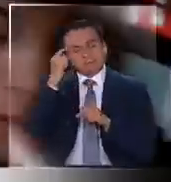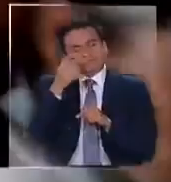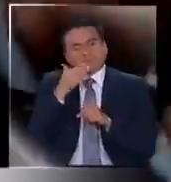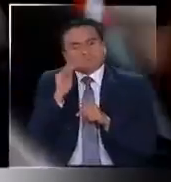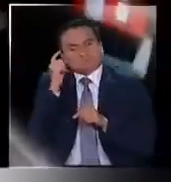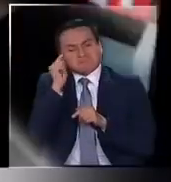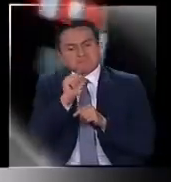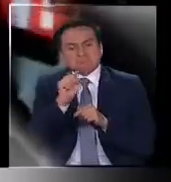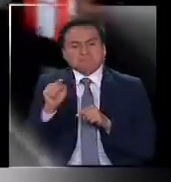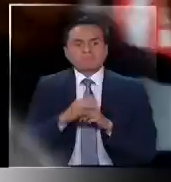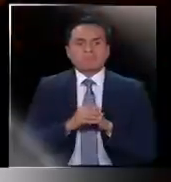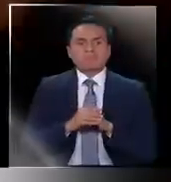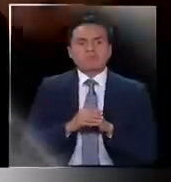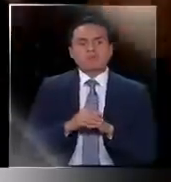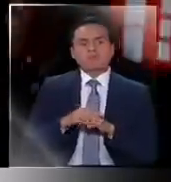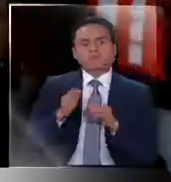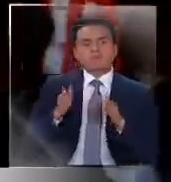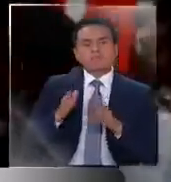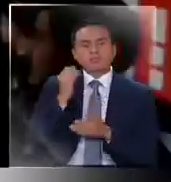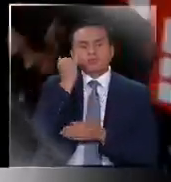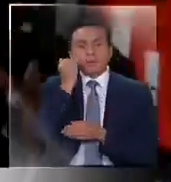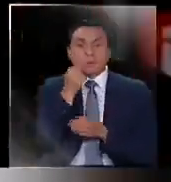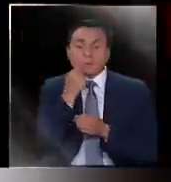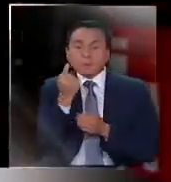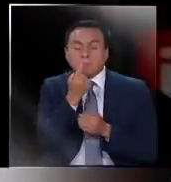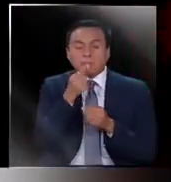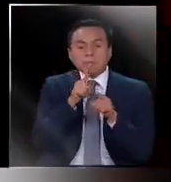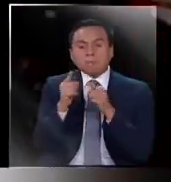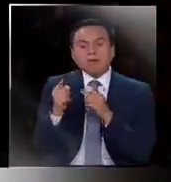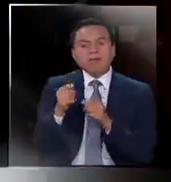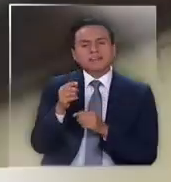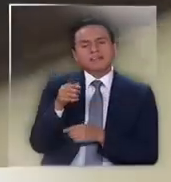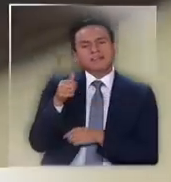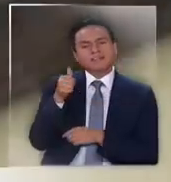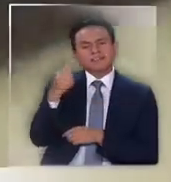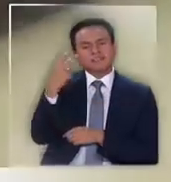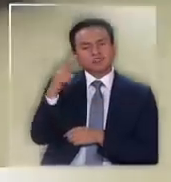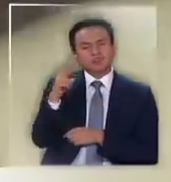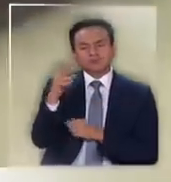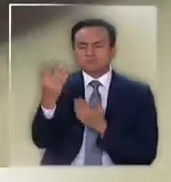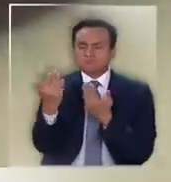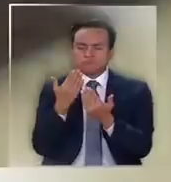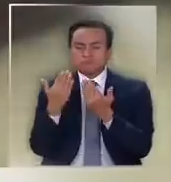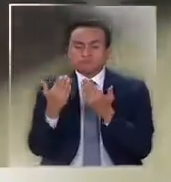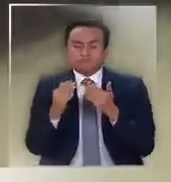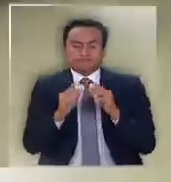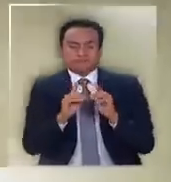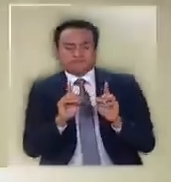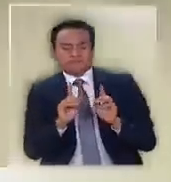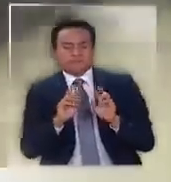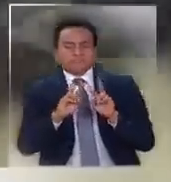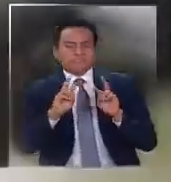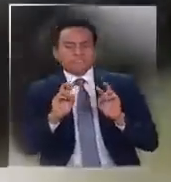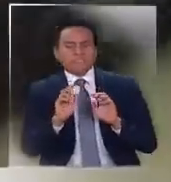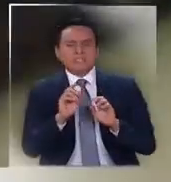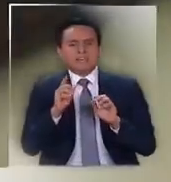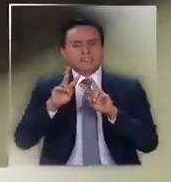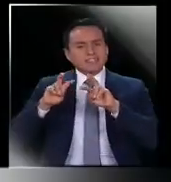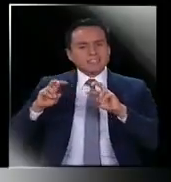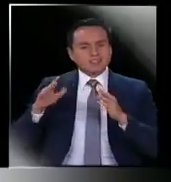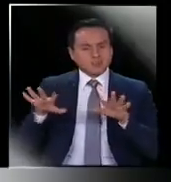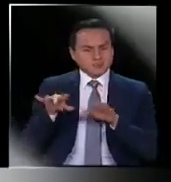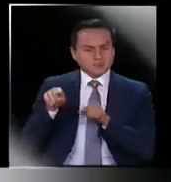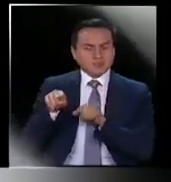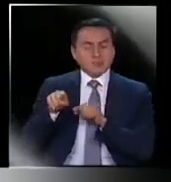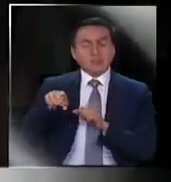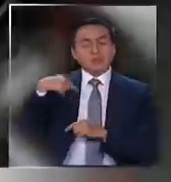conveniente. Para conocer la postura del instituto intentamos gestionar una entrevista con el rector, sin embargo se excusó por el análisis que aún se está realizando.